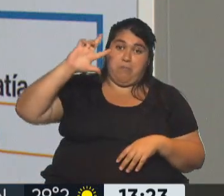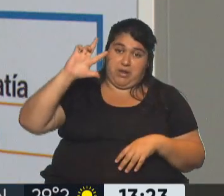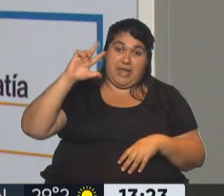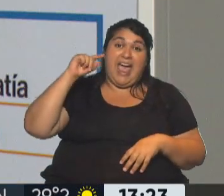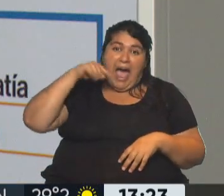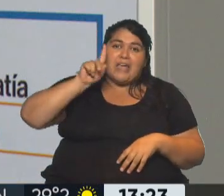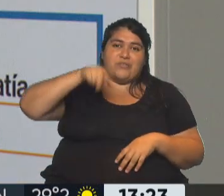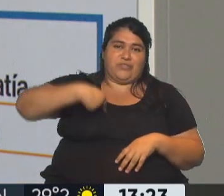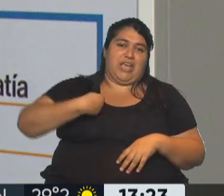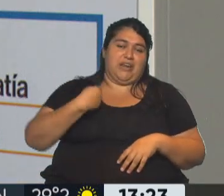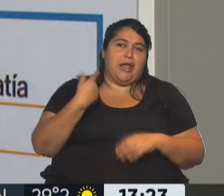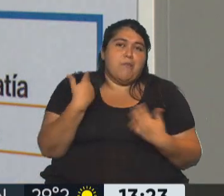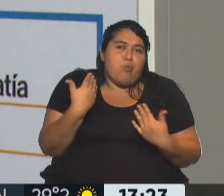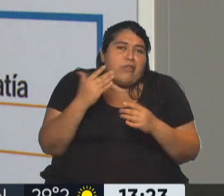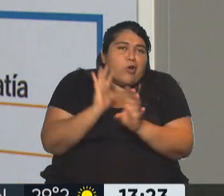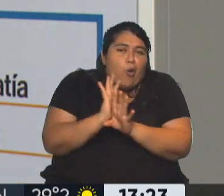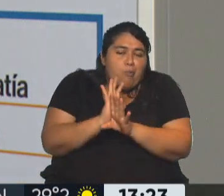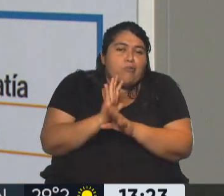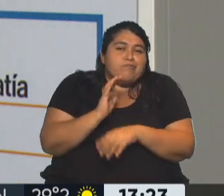sufrir los efectos del calor, valga la redundancia.